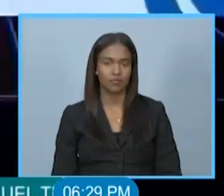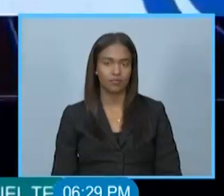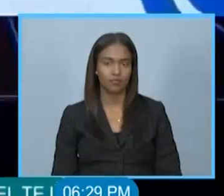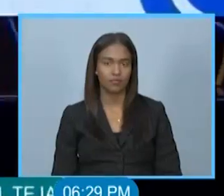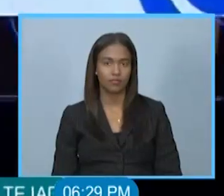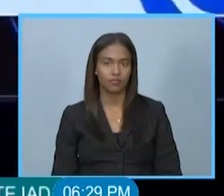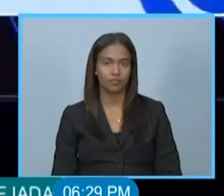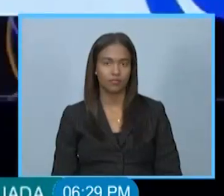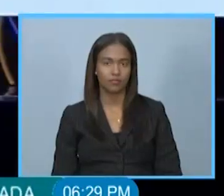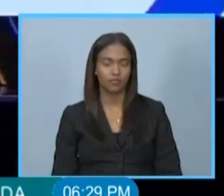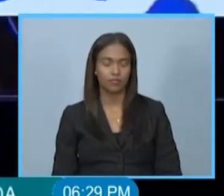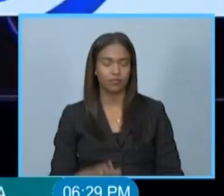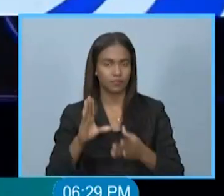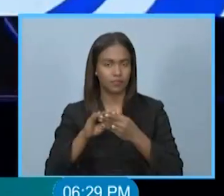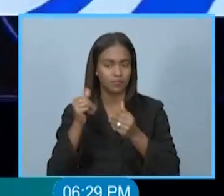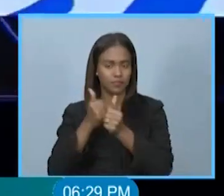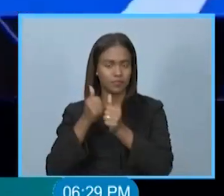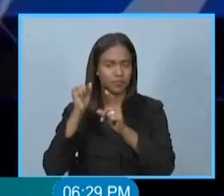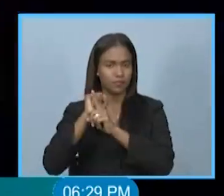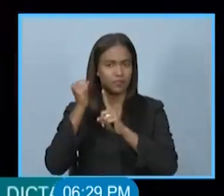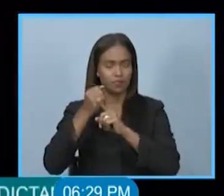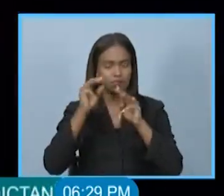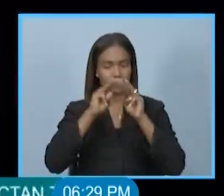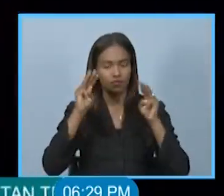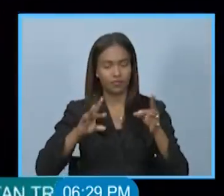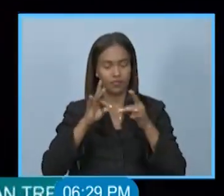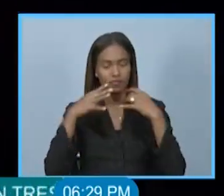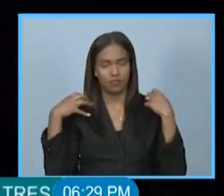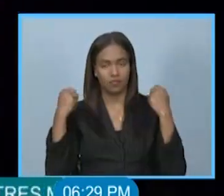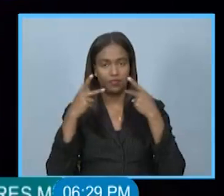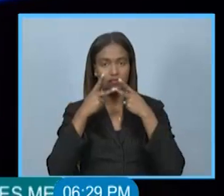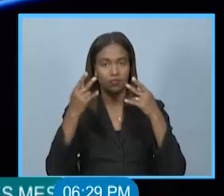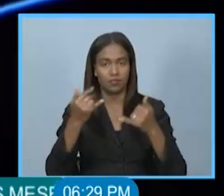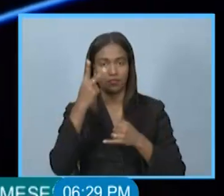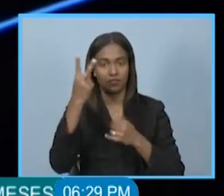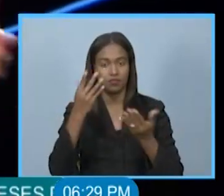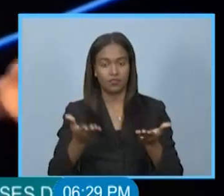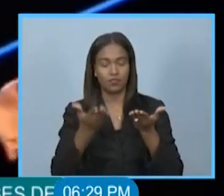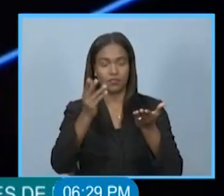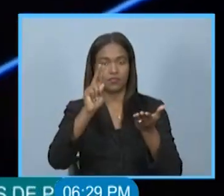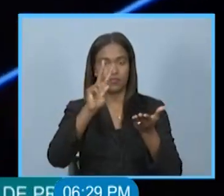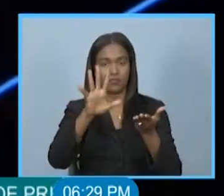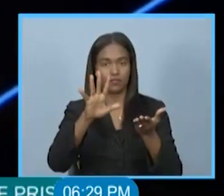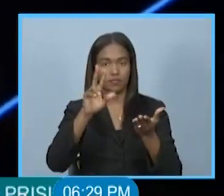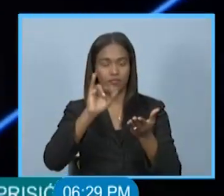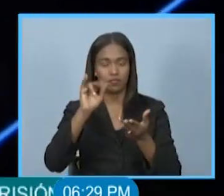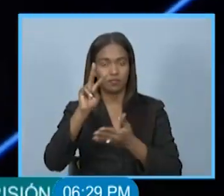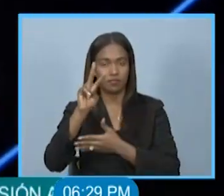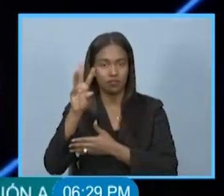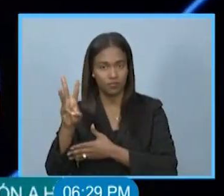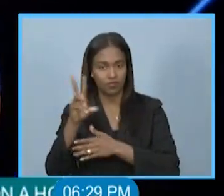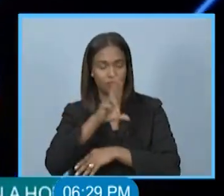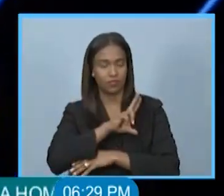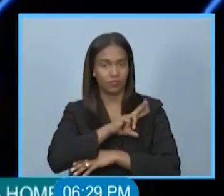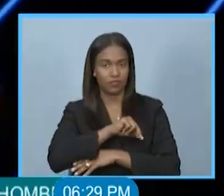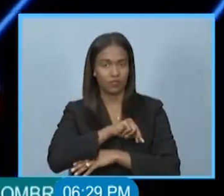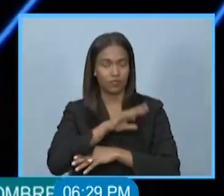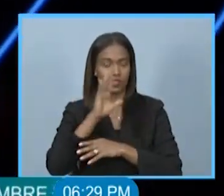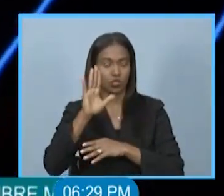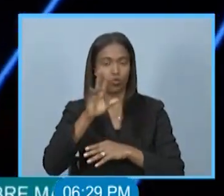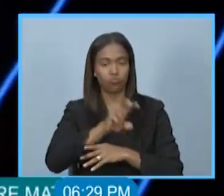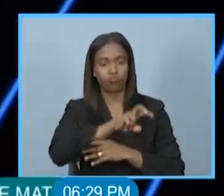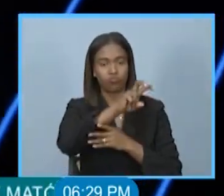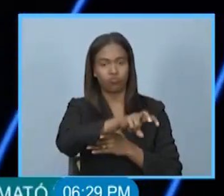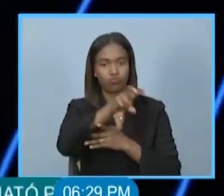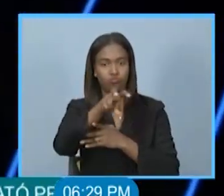a propósito de esta situación al Ministerio de salud pública llevará este viernes 25 y 26 de noviembre su